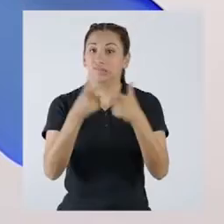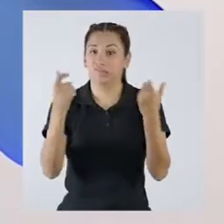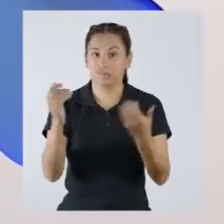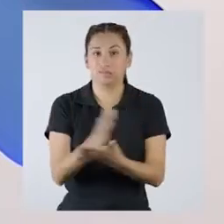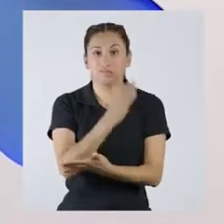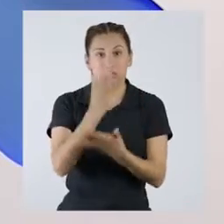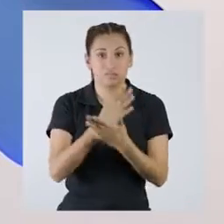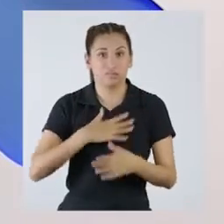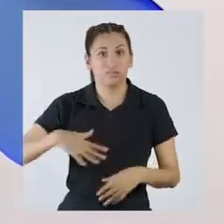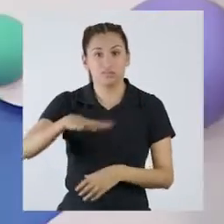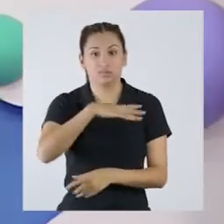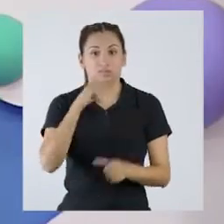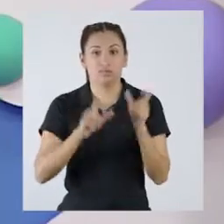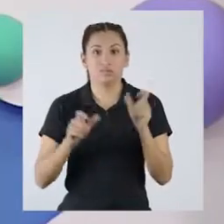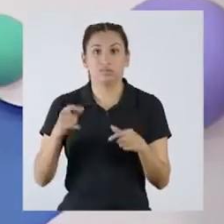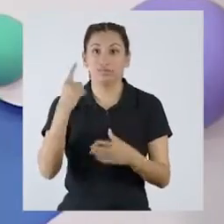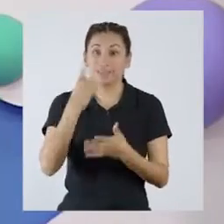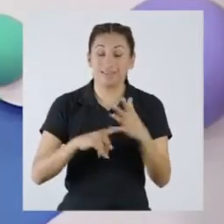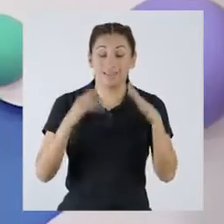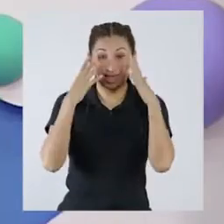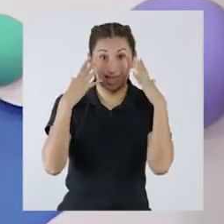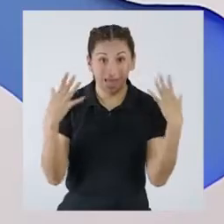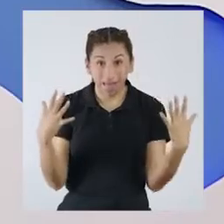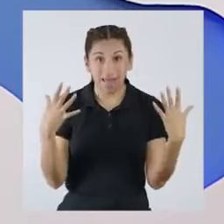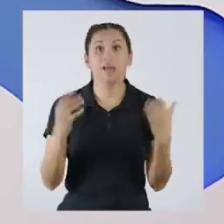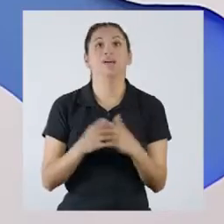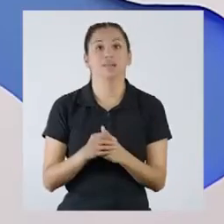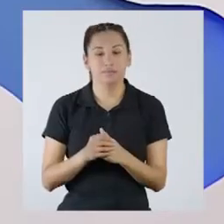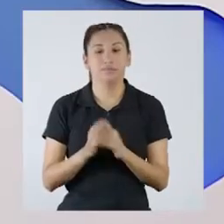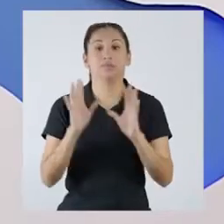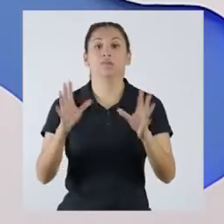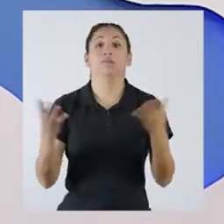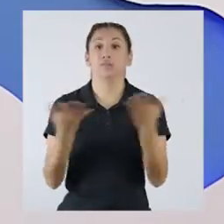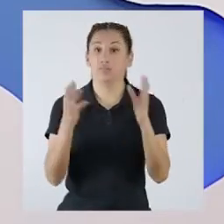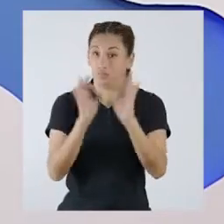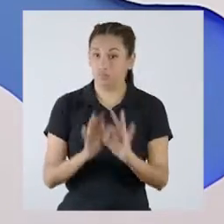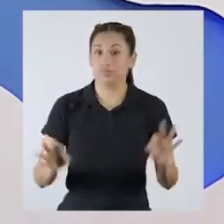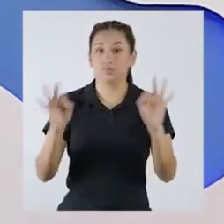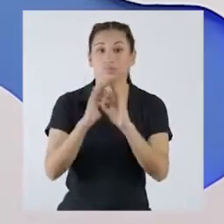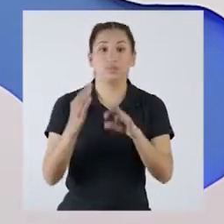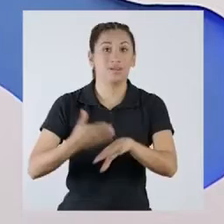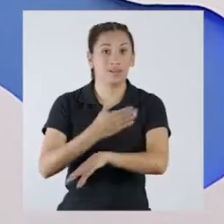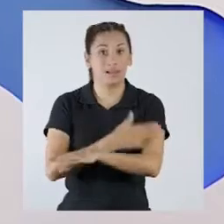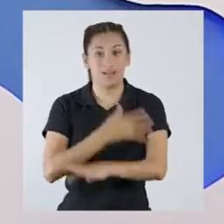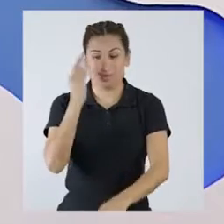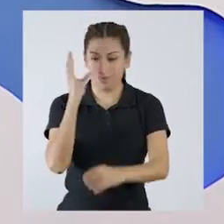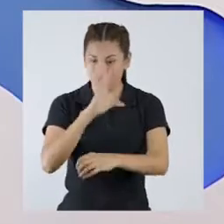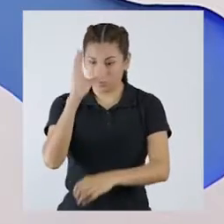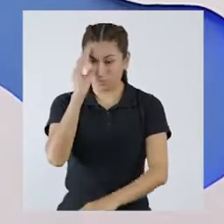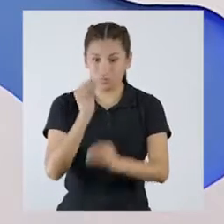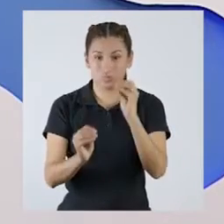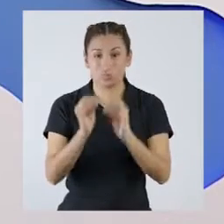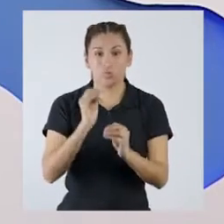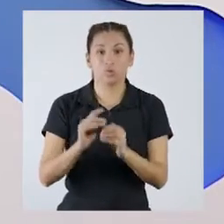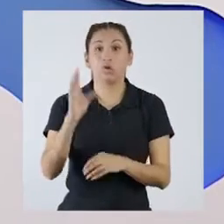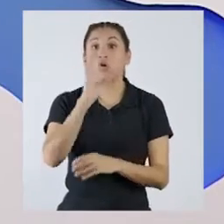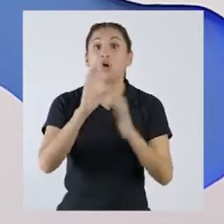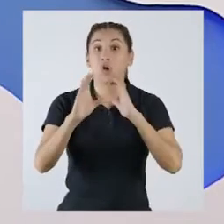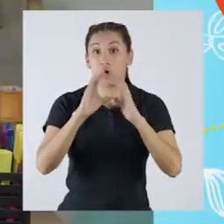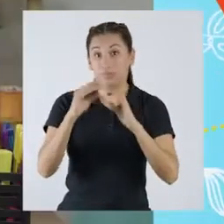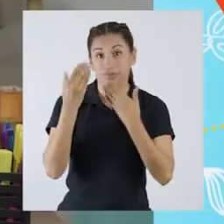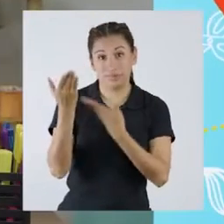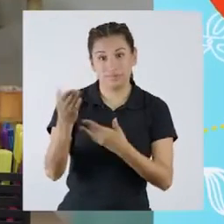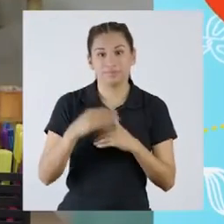grave para nosotros. ¿Qué cosa? Por eso es de suma importancia tomar acción. Conversemos con